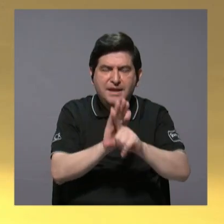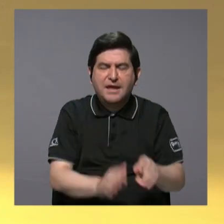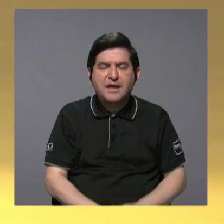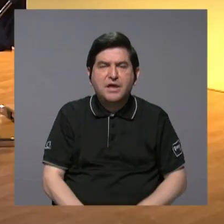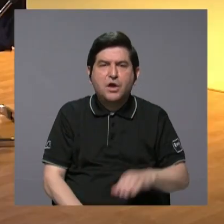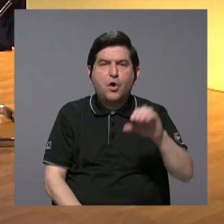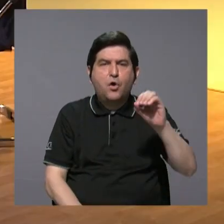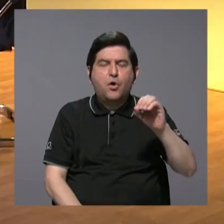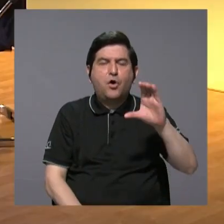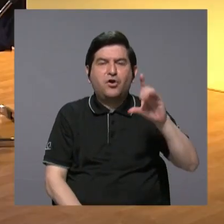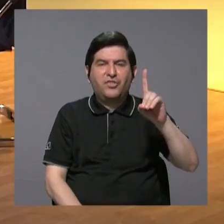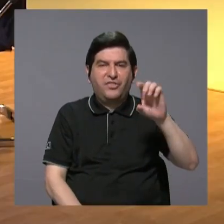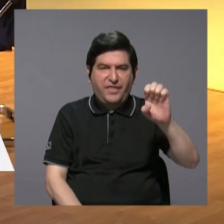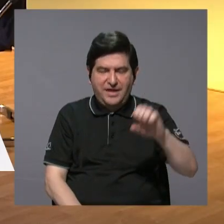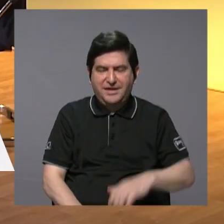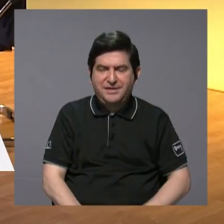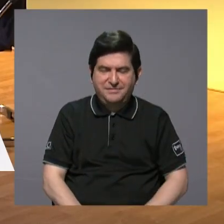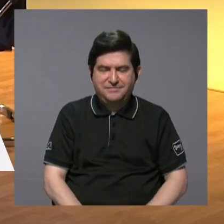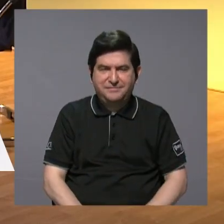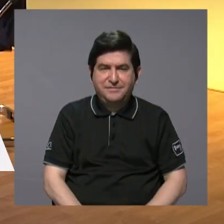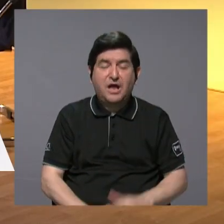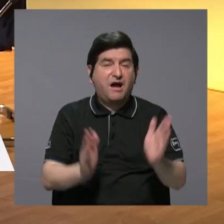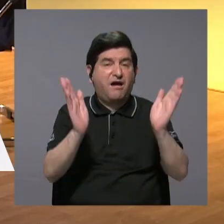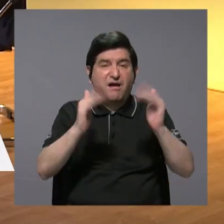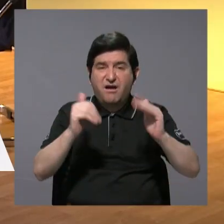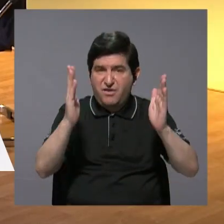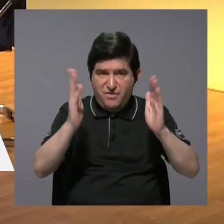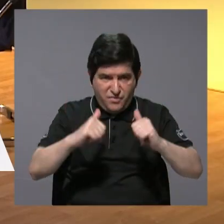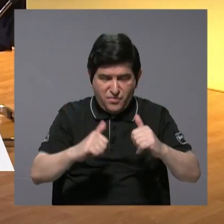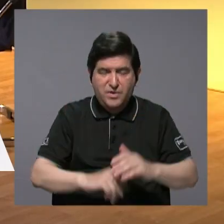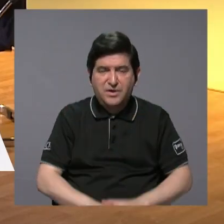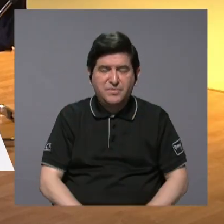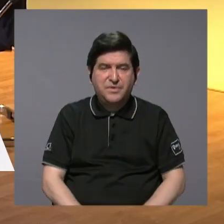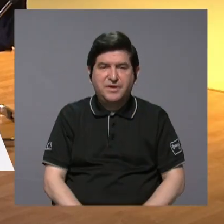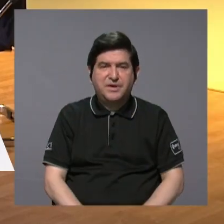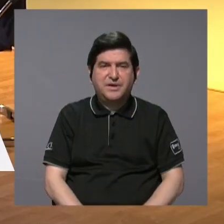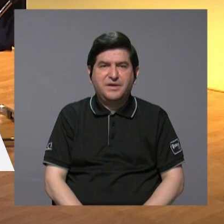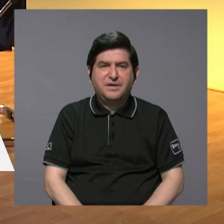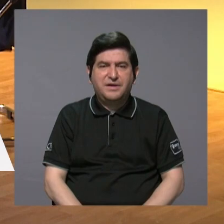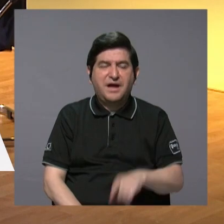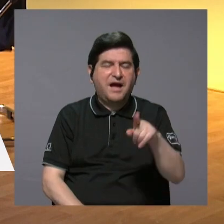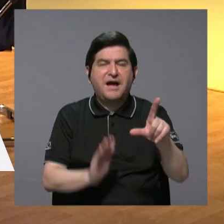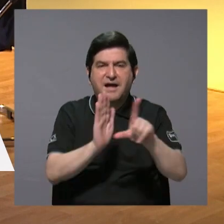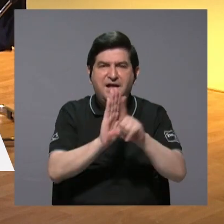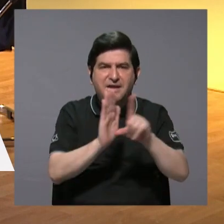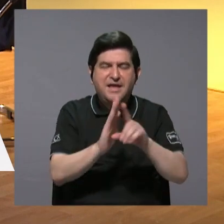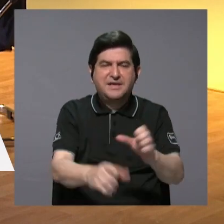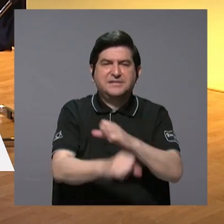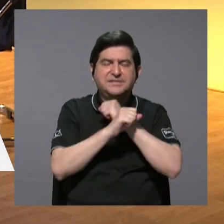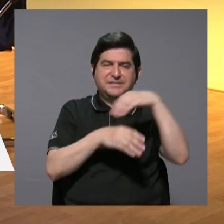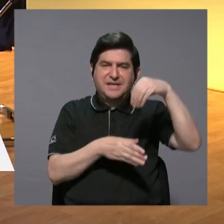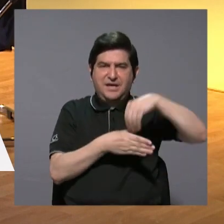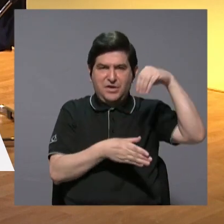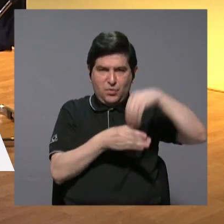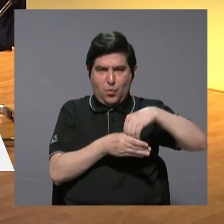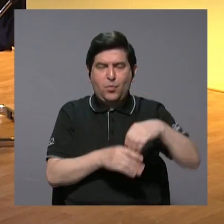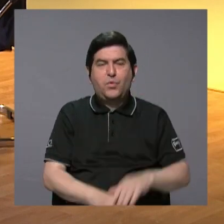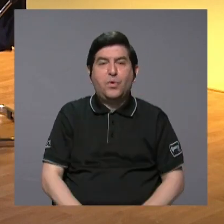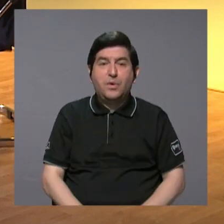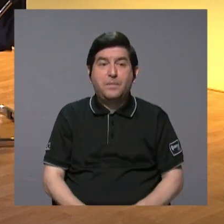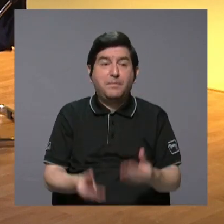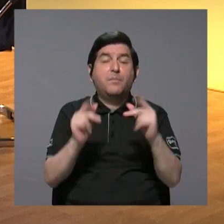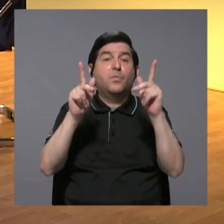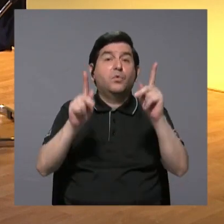OSD, como tal no existió la legislación del seguro de depósito, de manera que para